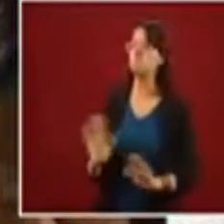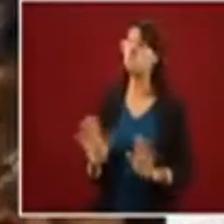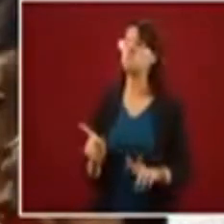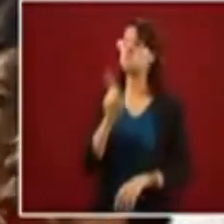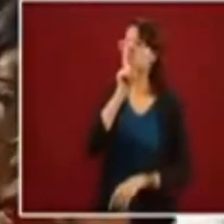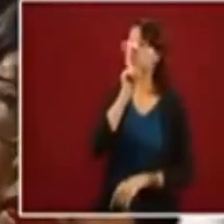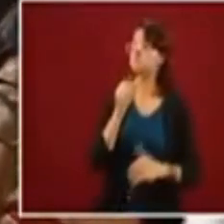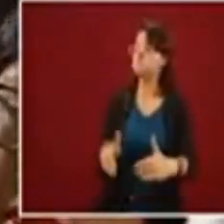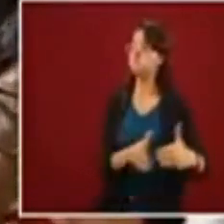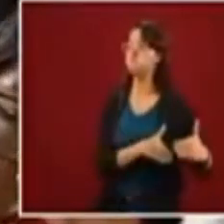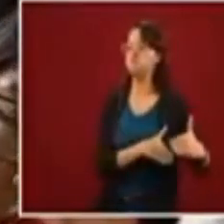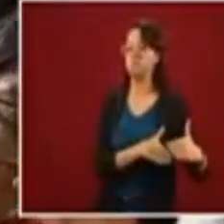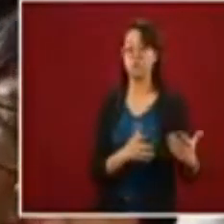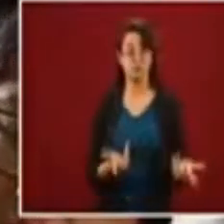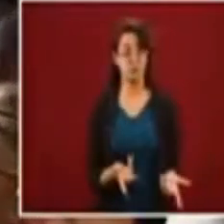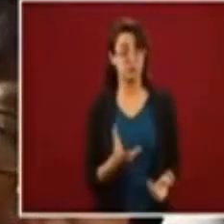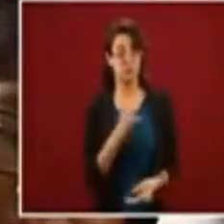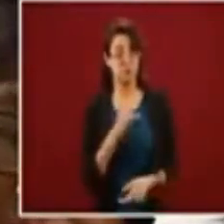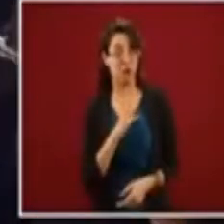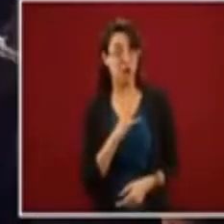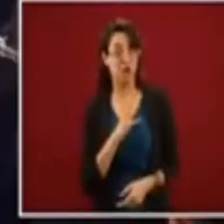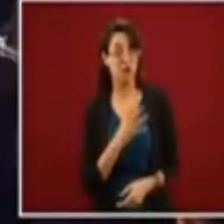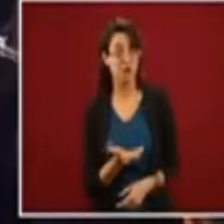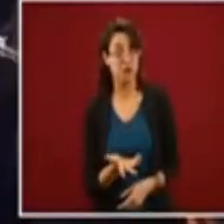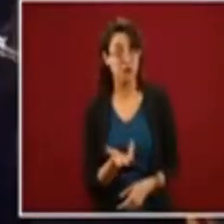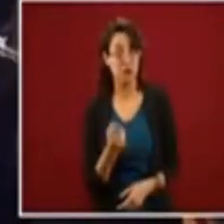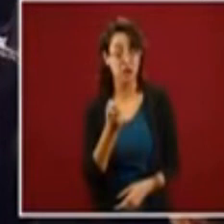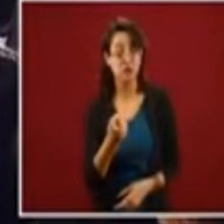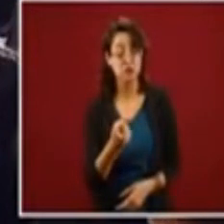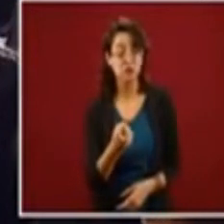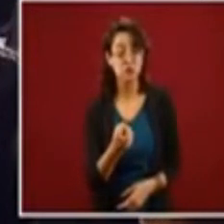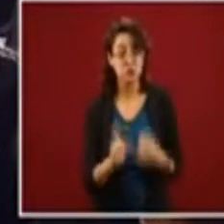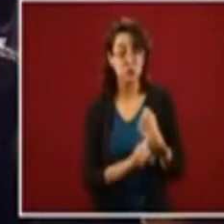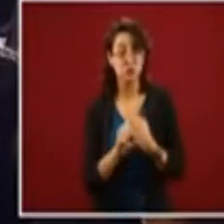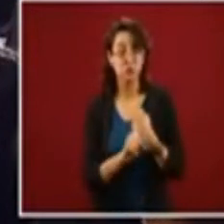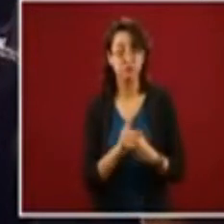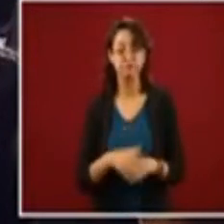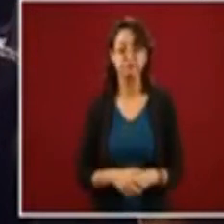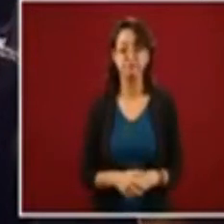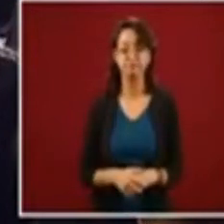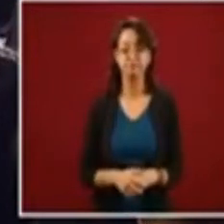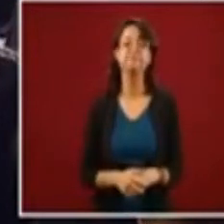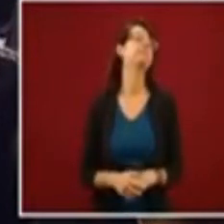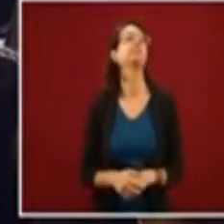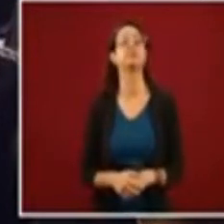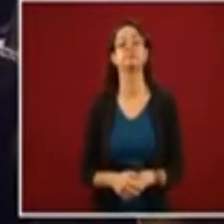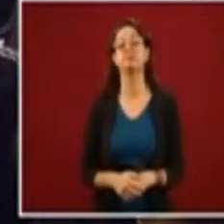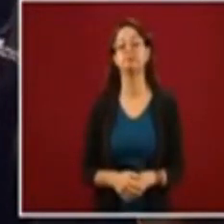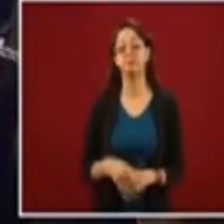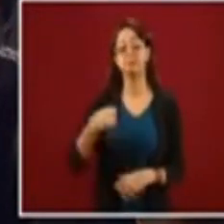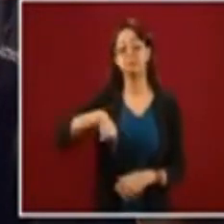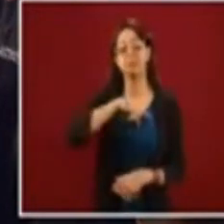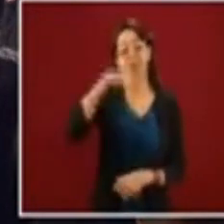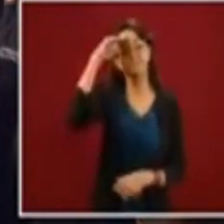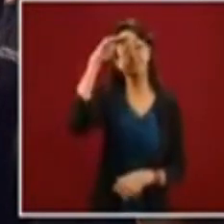ustedes sugiriendo que esto está ocurriendo este es una hipótesis de que